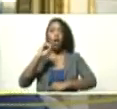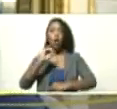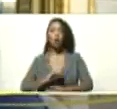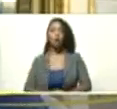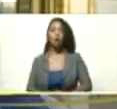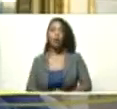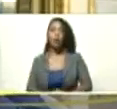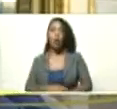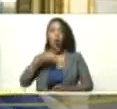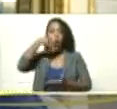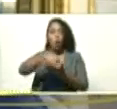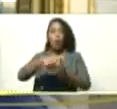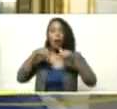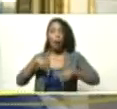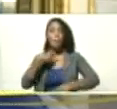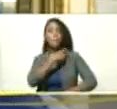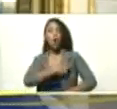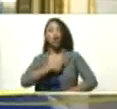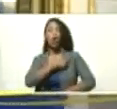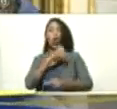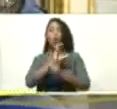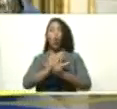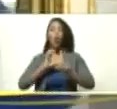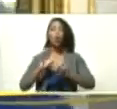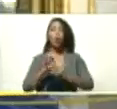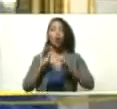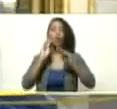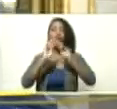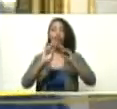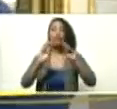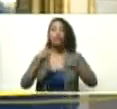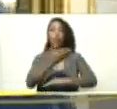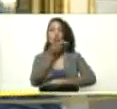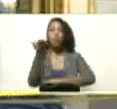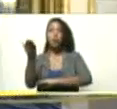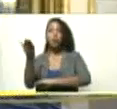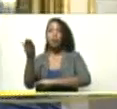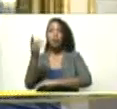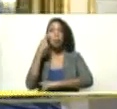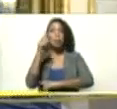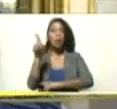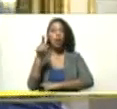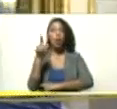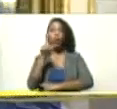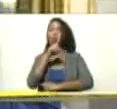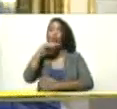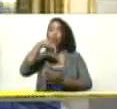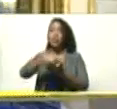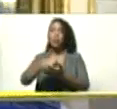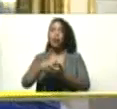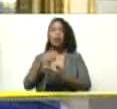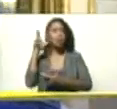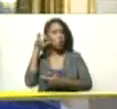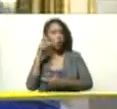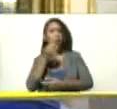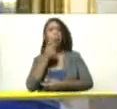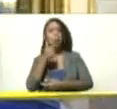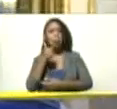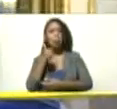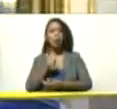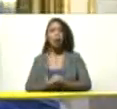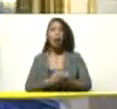lo llaman aquí el protocolo cultural, los llama a ustedes, miren cómo los llaman, suena bonito,